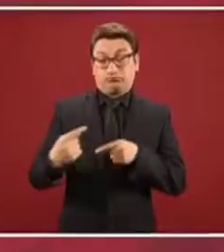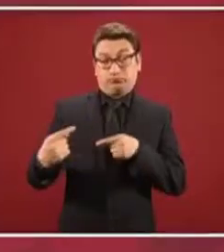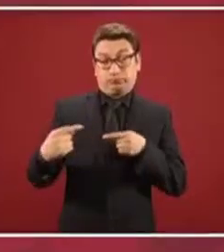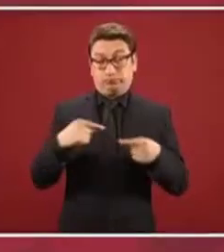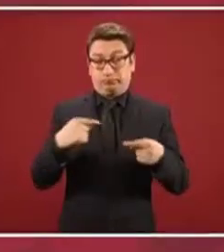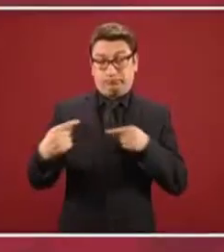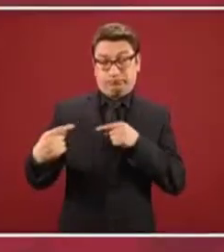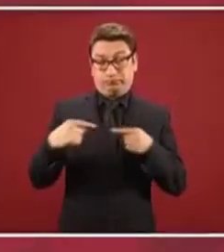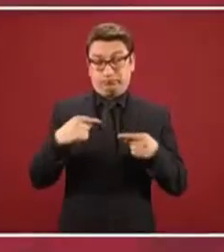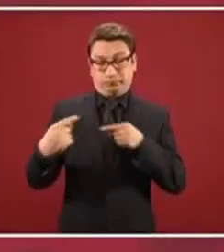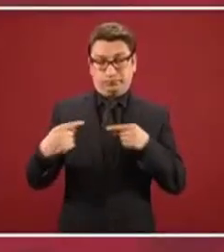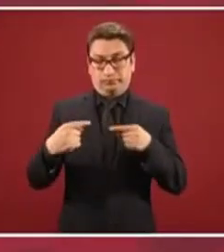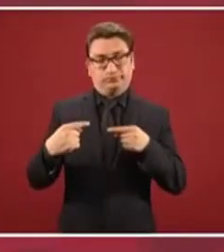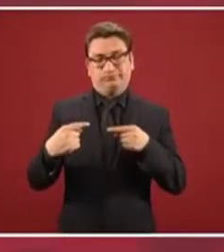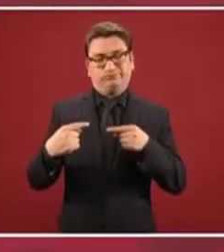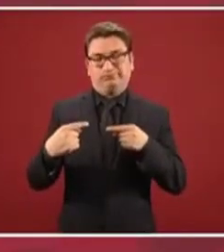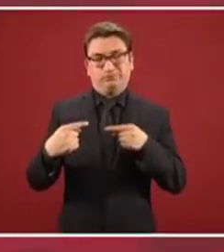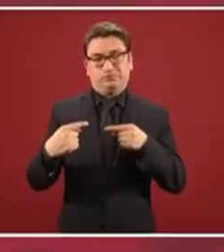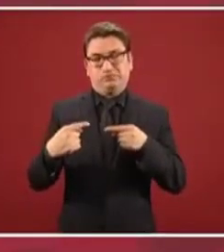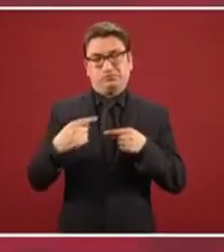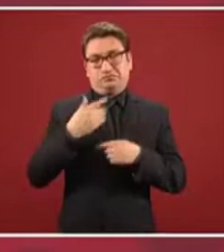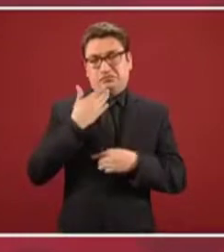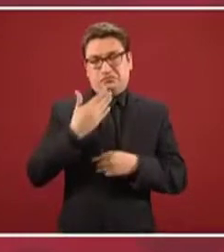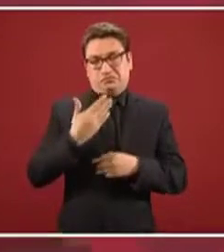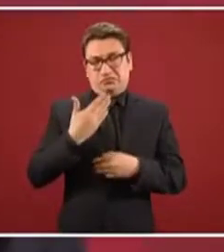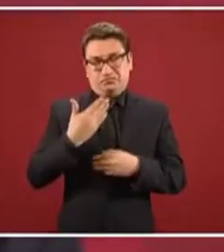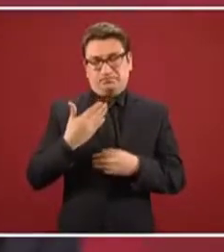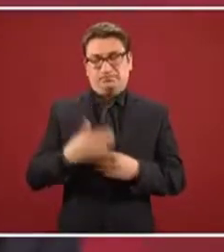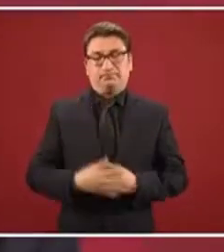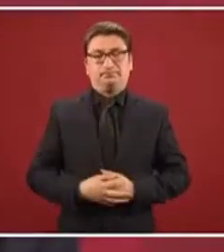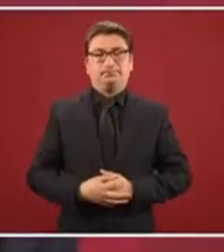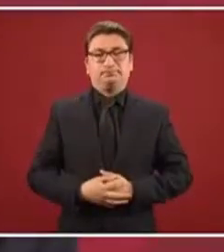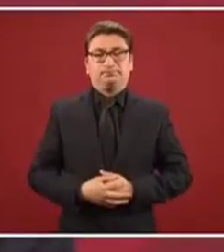ninguna de las partes, no nos hubiese